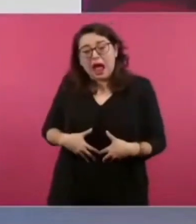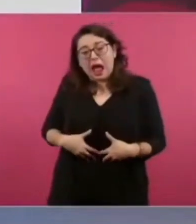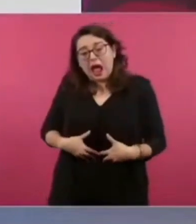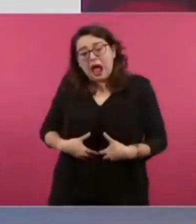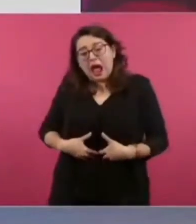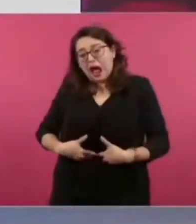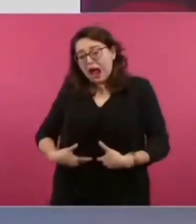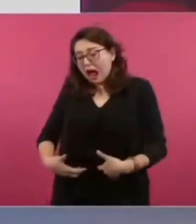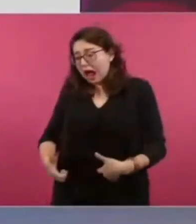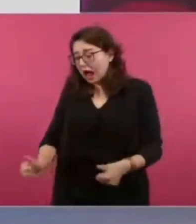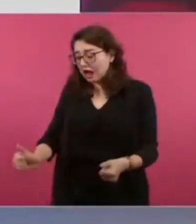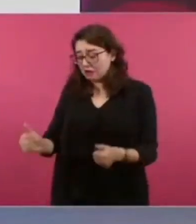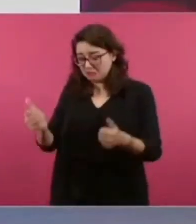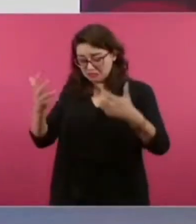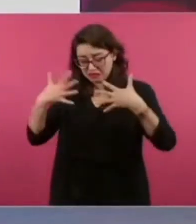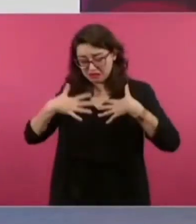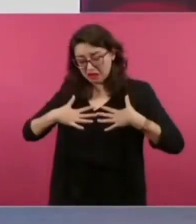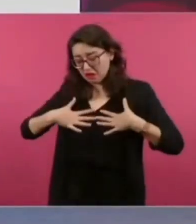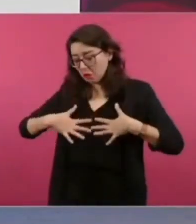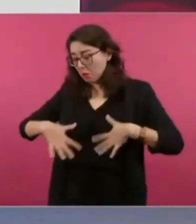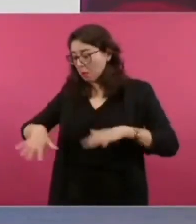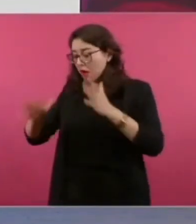coman menos mal,